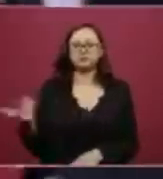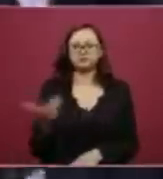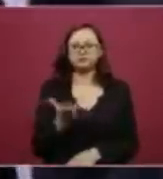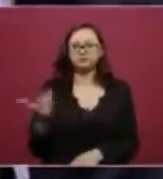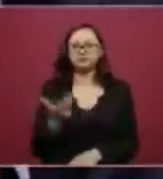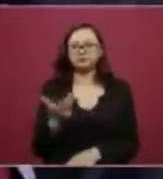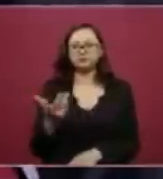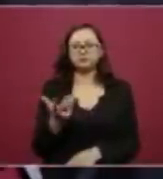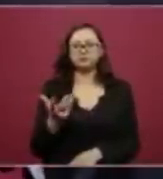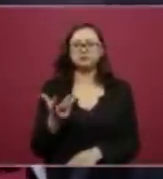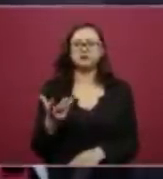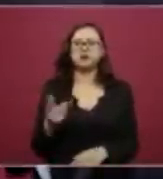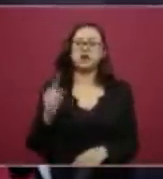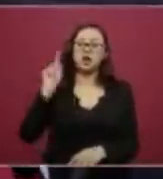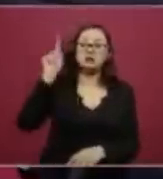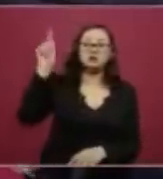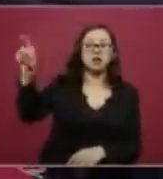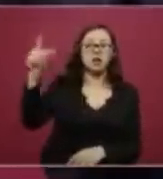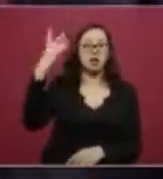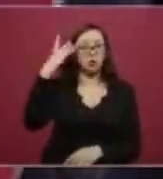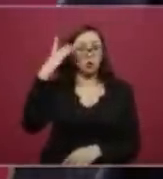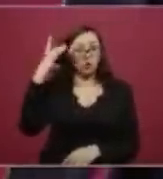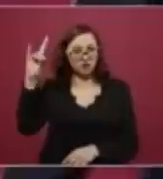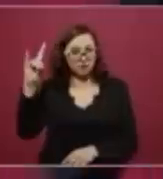en Cuernavaca.